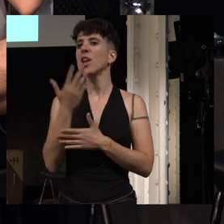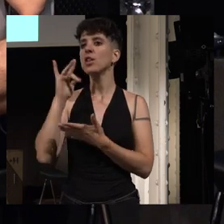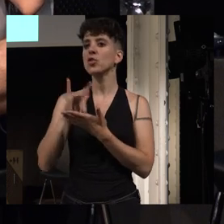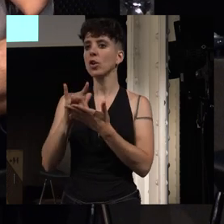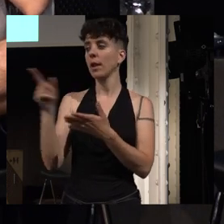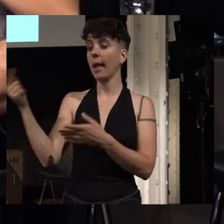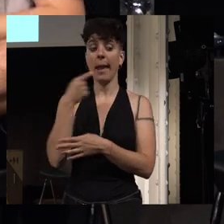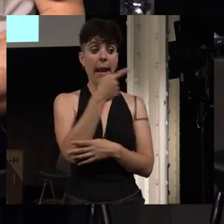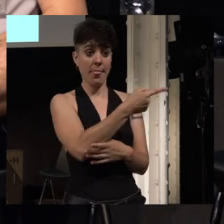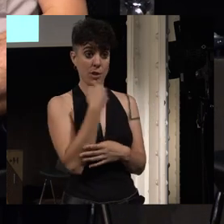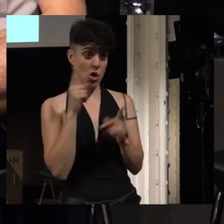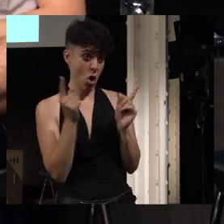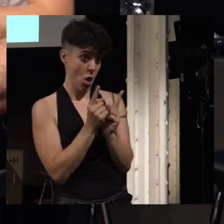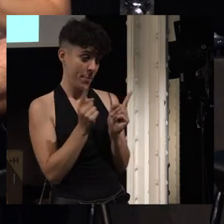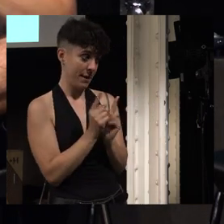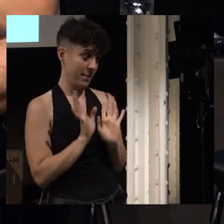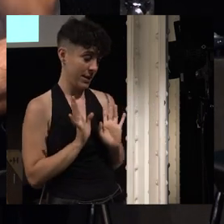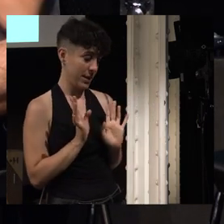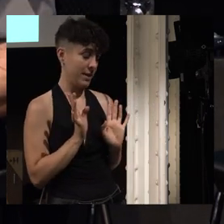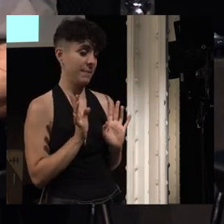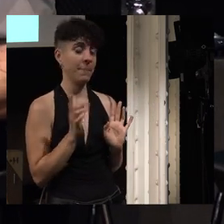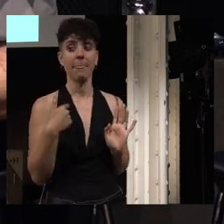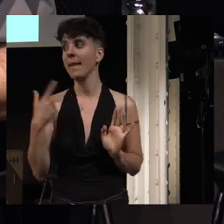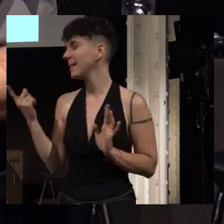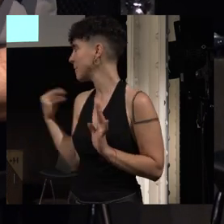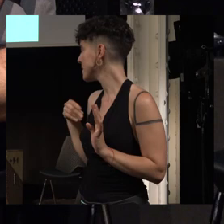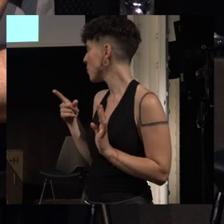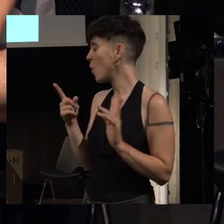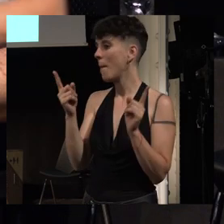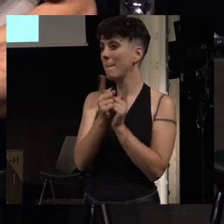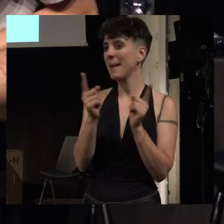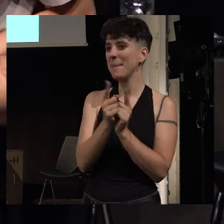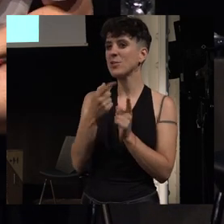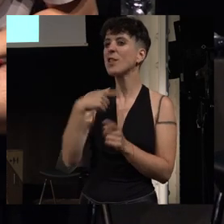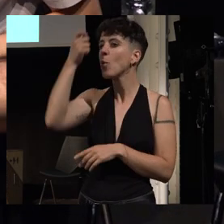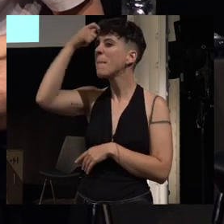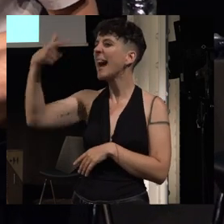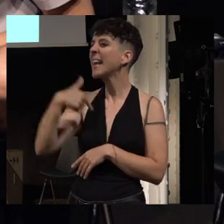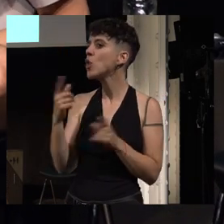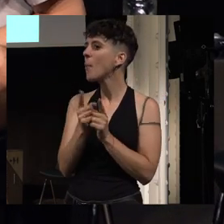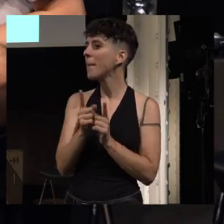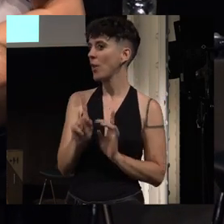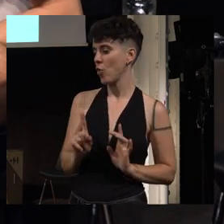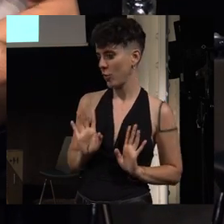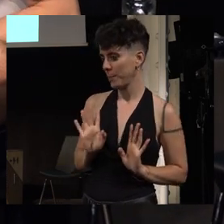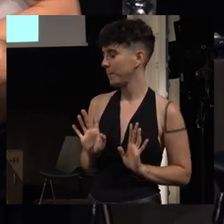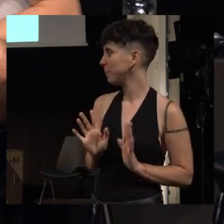dicho que iba a ser breve. Bueno, es que yo no quiero todo esto aquí va a ser breve, pero imagínate cuando no soy breve. Quiero ser la guafiestas, pero